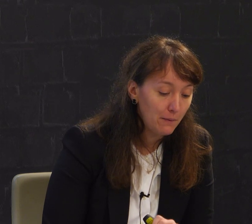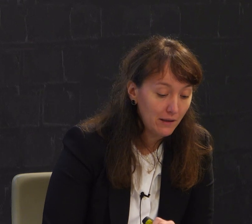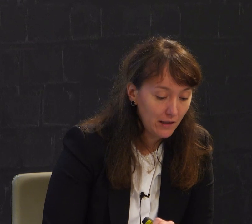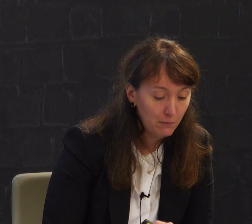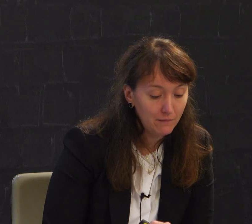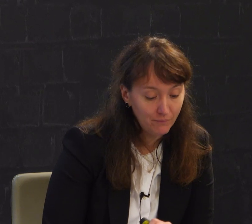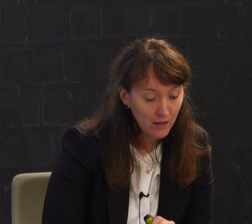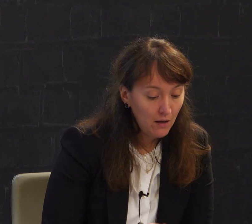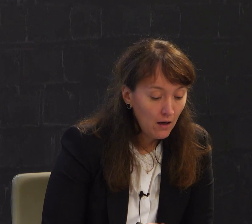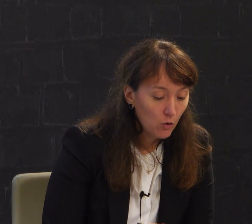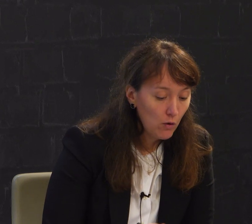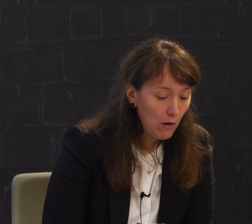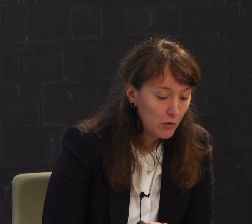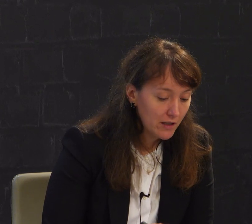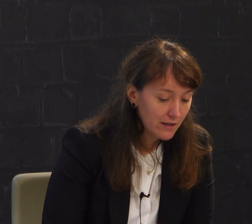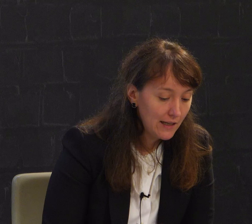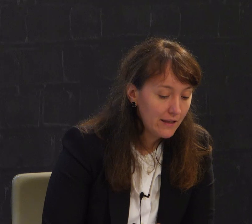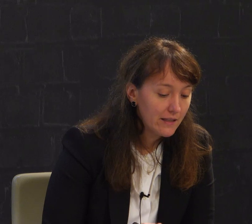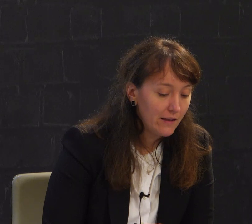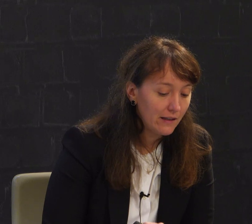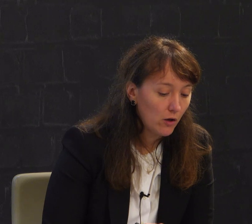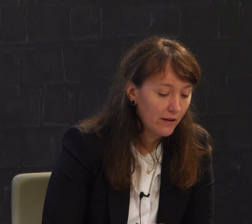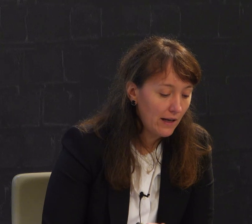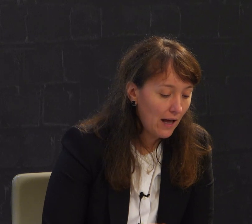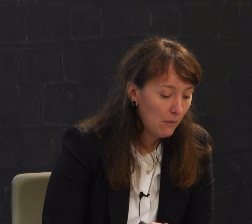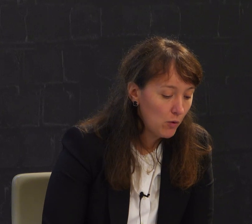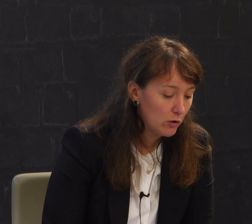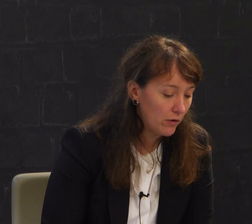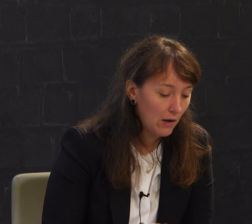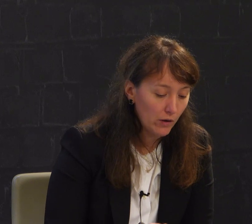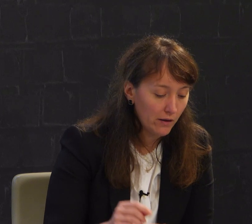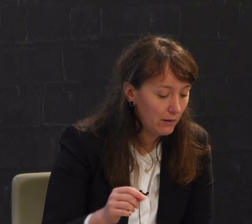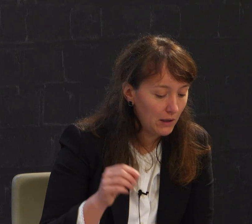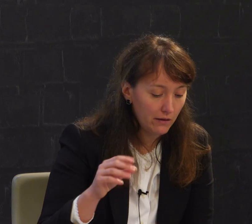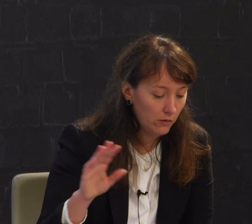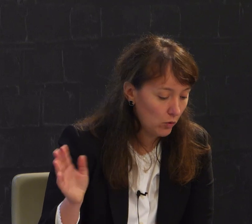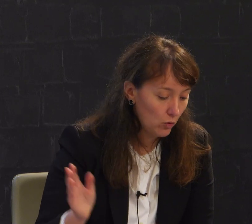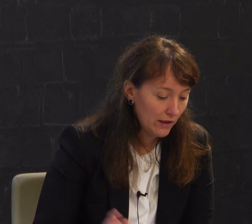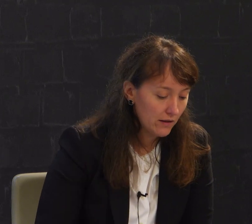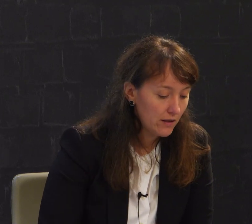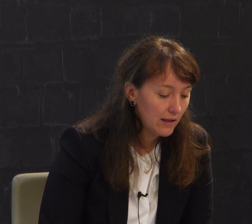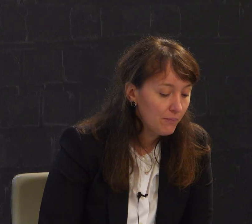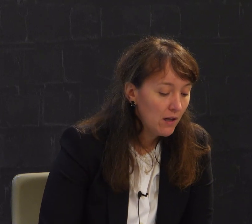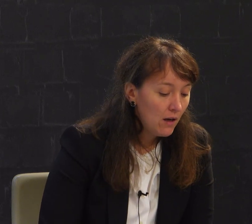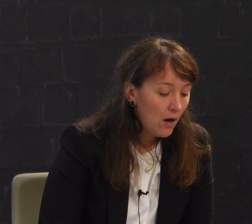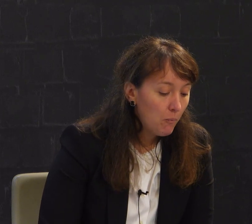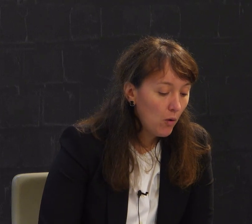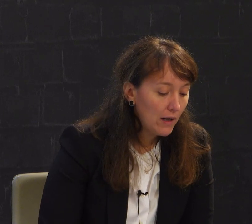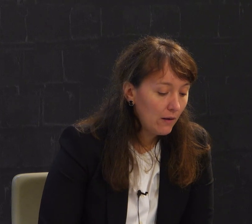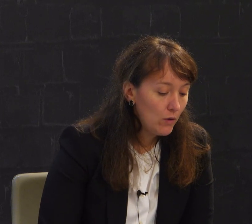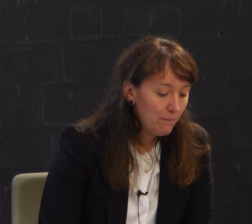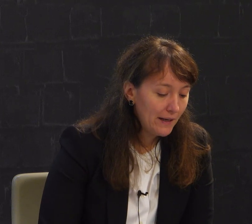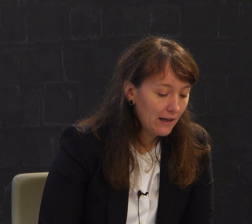exclusivamente preventiva, ruego a vuestra excelencia se digna ordenar al puesto de la Guardia Civil, do lugar que sea, ponga una pareja a